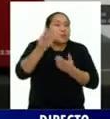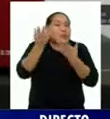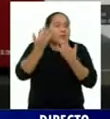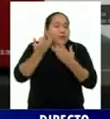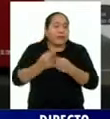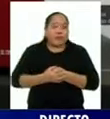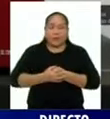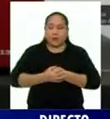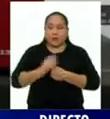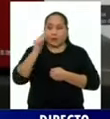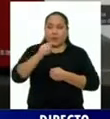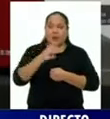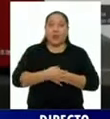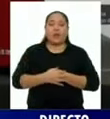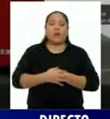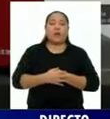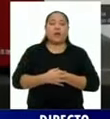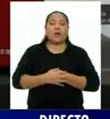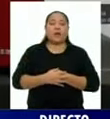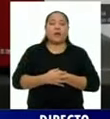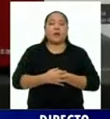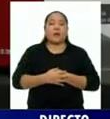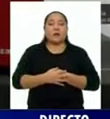que el Congreso de la República